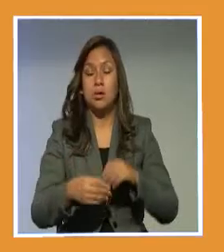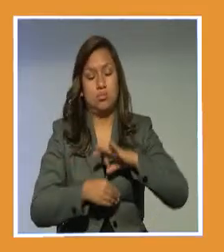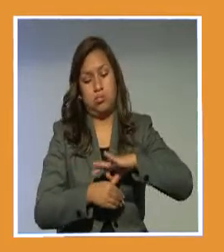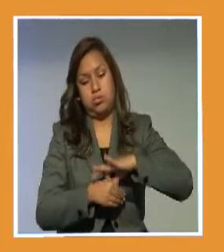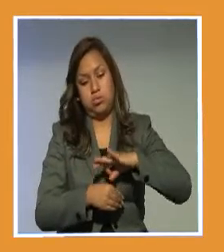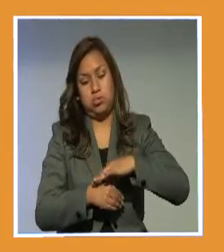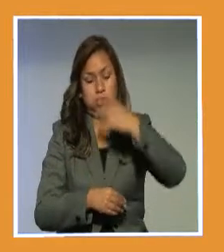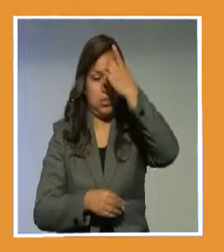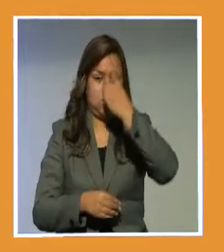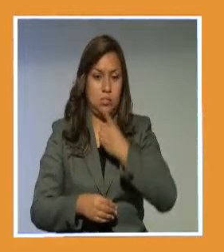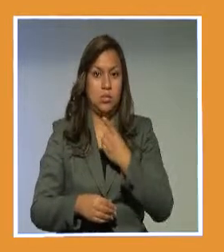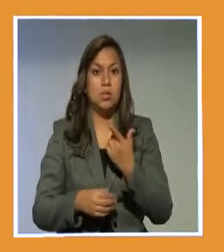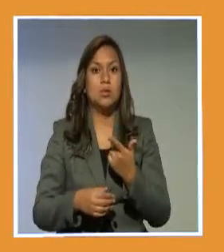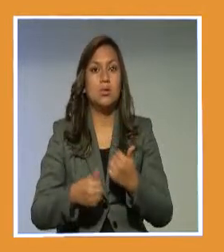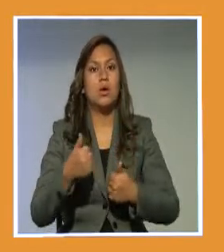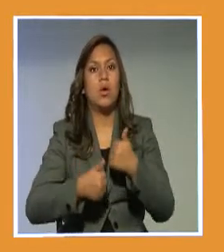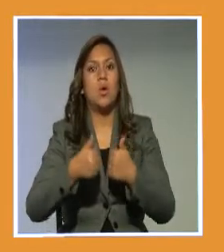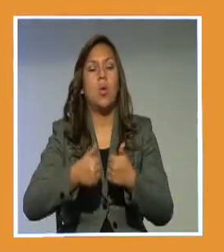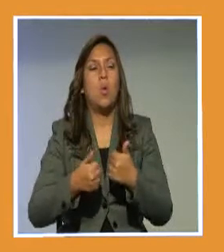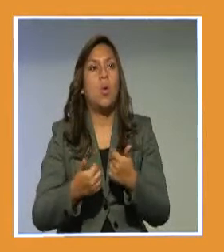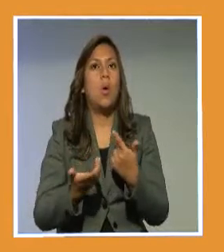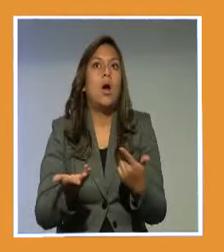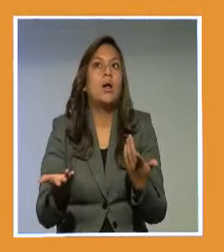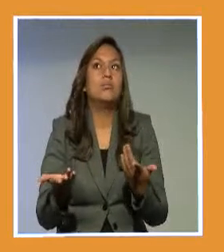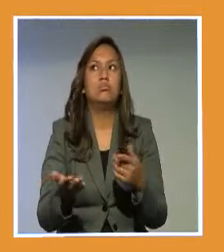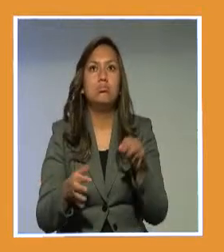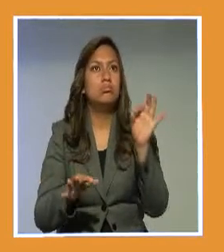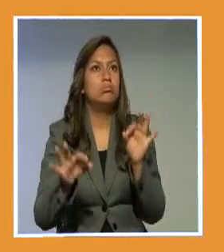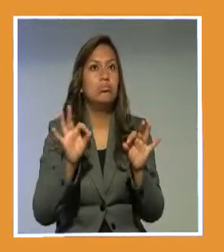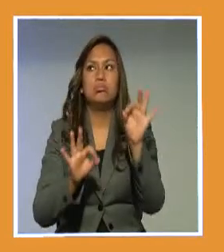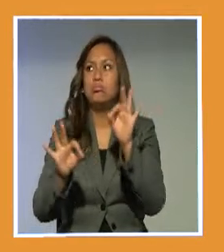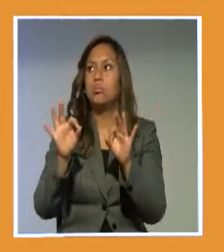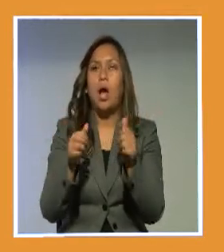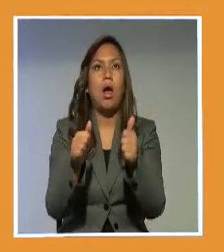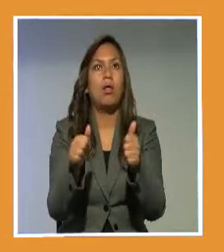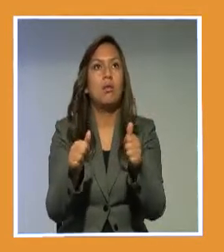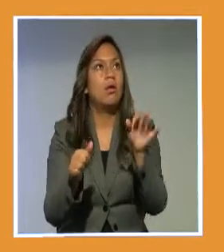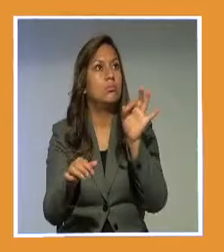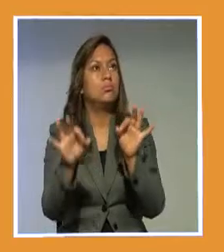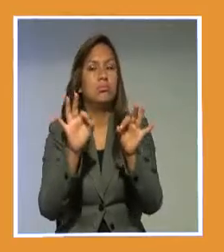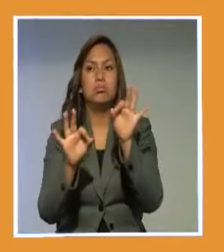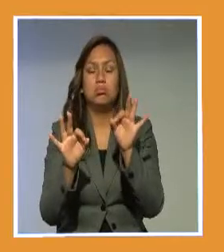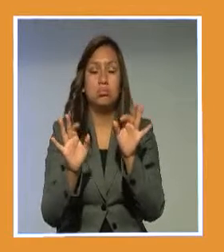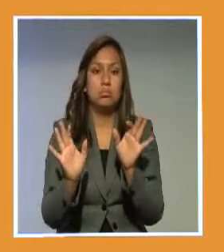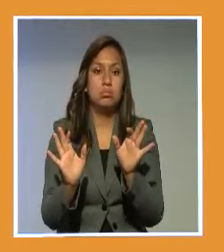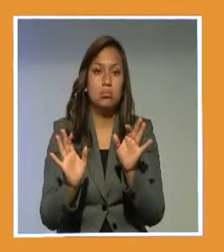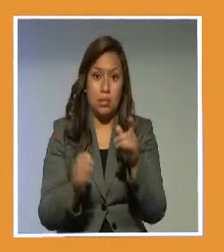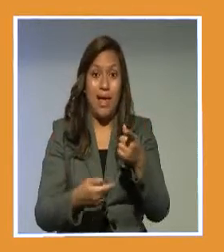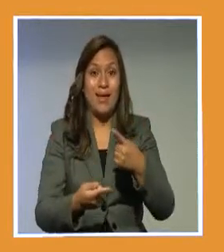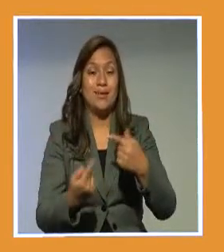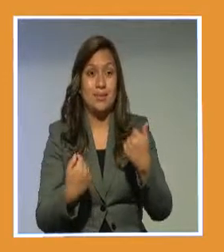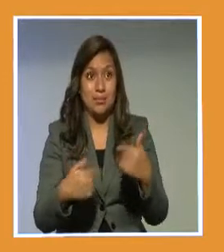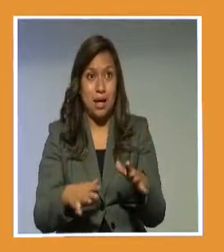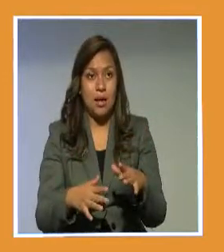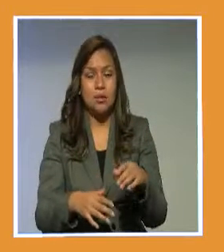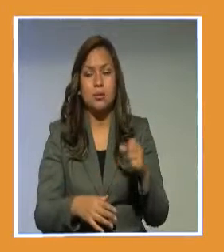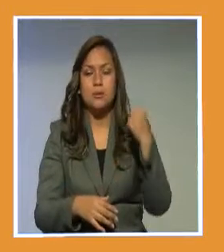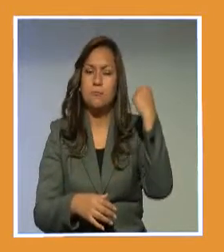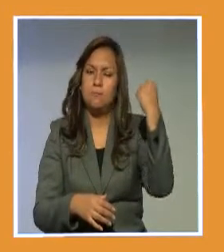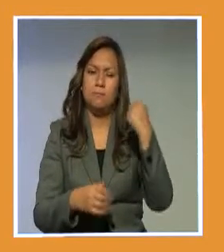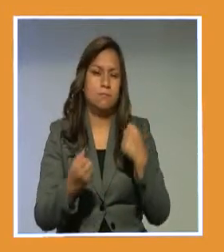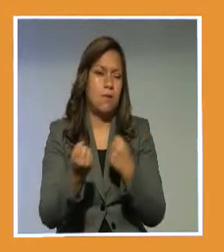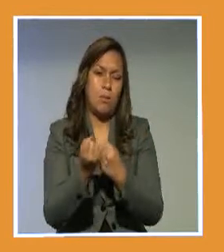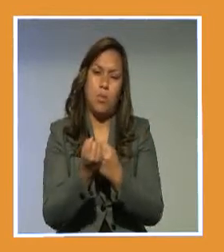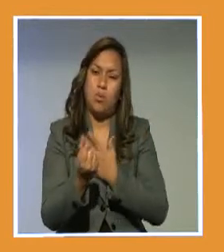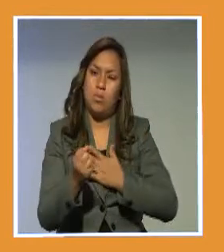urnas a decidir el futuro de nuestro país, y de seguro eso será pues para continuar en primera vuelta con Lenín Moreno y